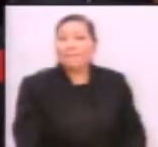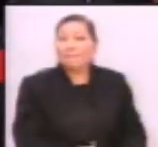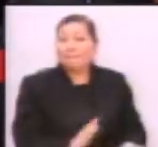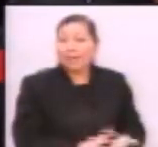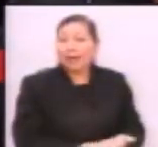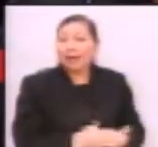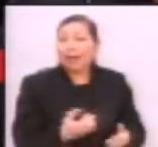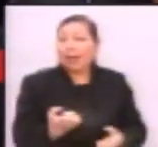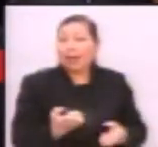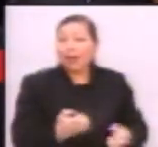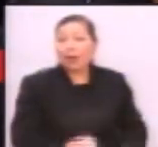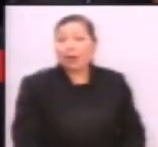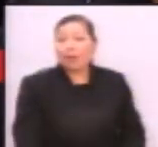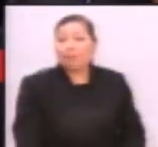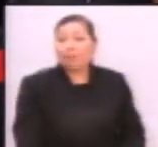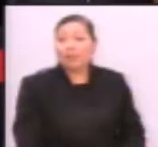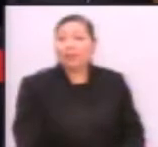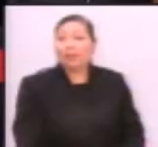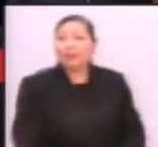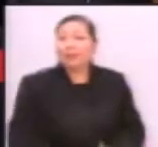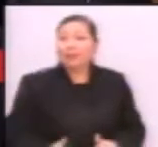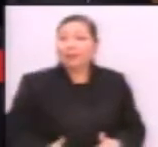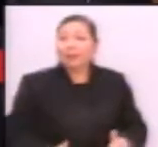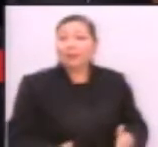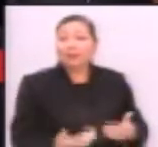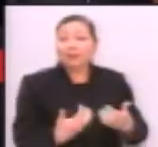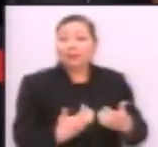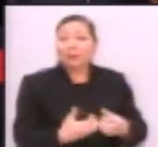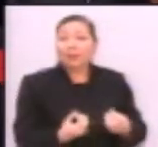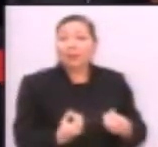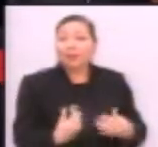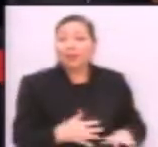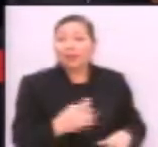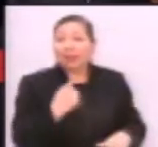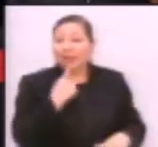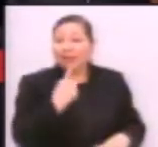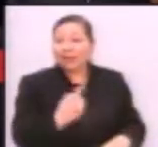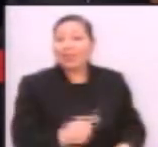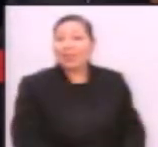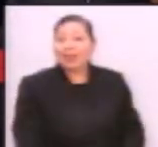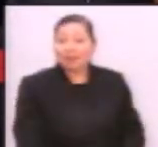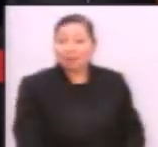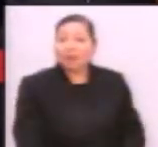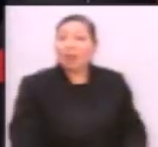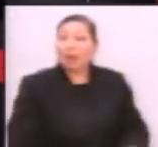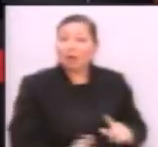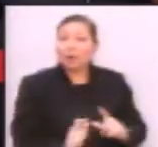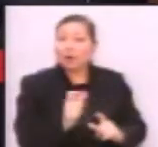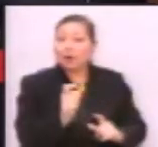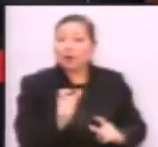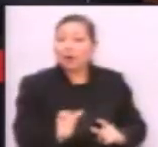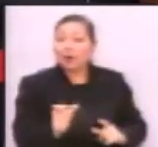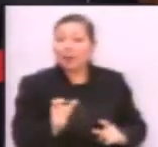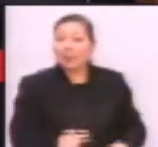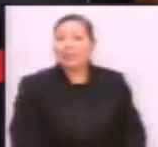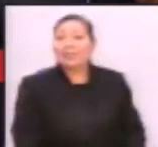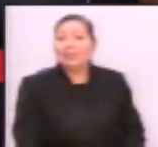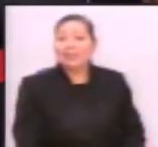daños económicos que se han causado a través de estas empresas, como ya han referido algunos señores